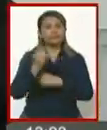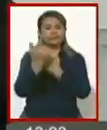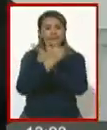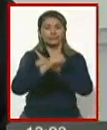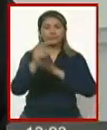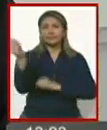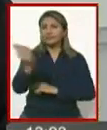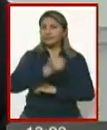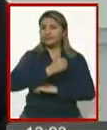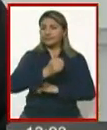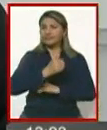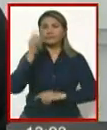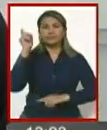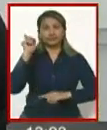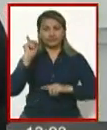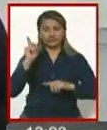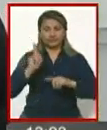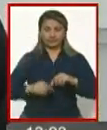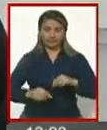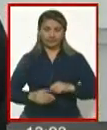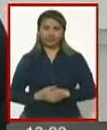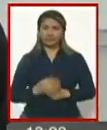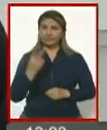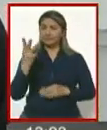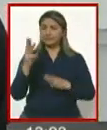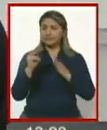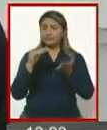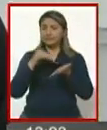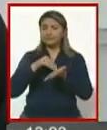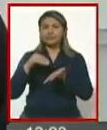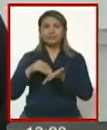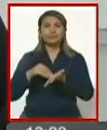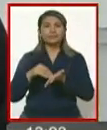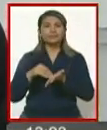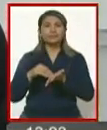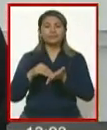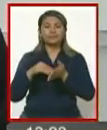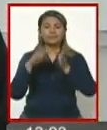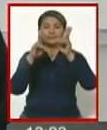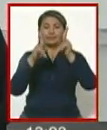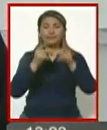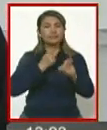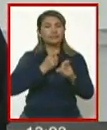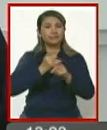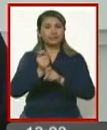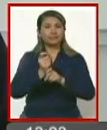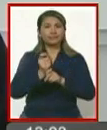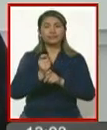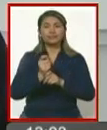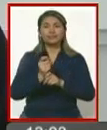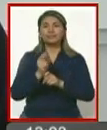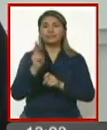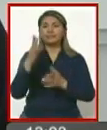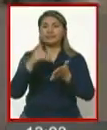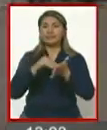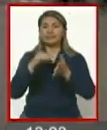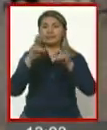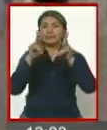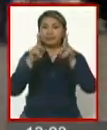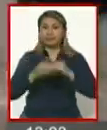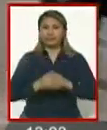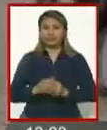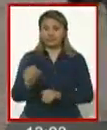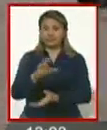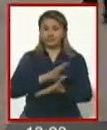libre tránsito. No es posible de que 2 millones de habitantes se vean perjudicados por menos de 2.000 personas.